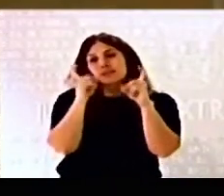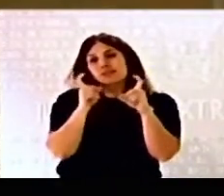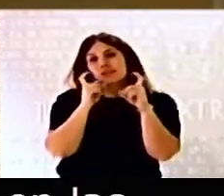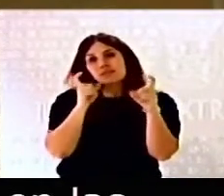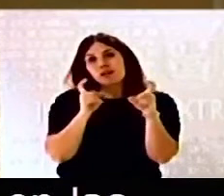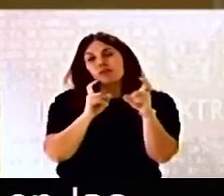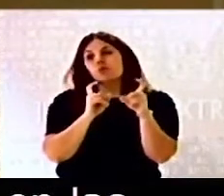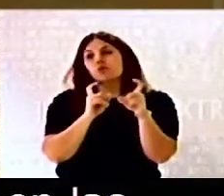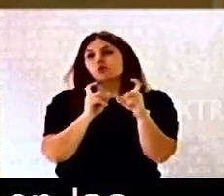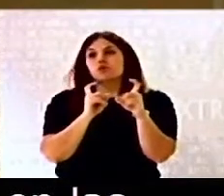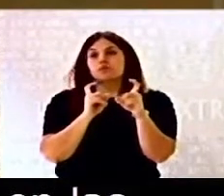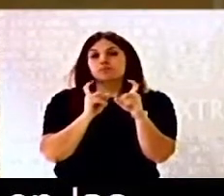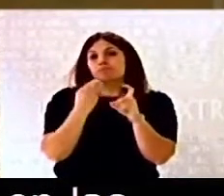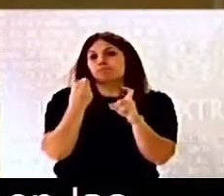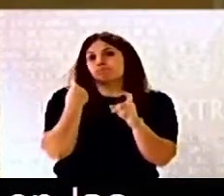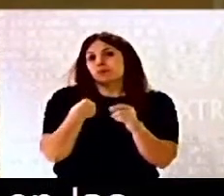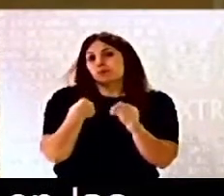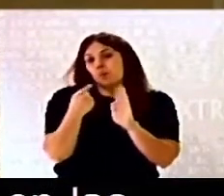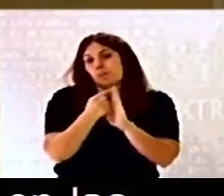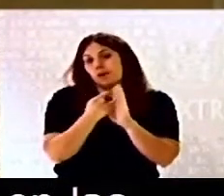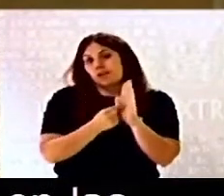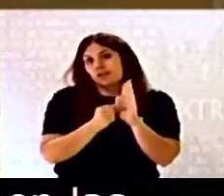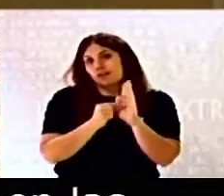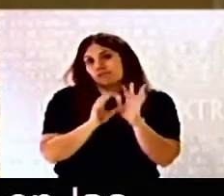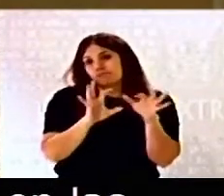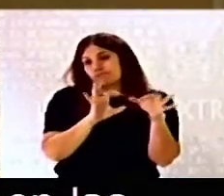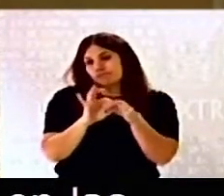adoptar las medidas más oportunas.